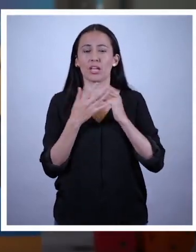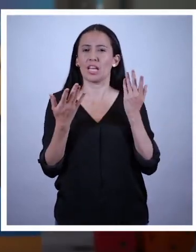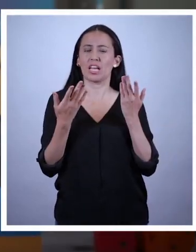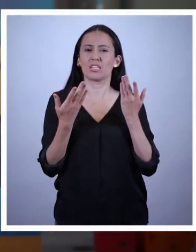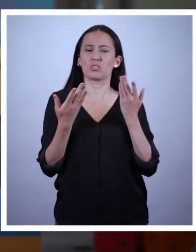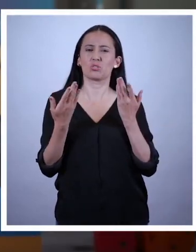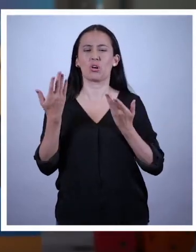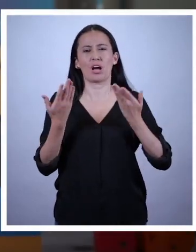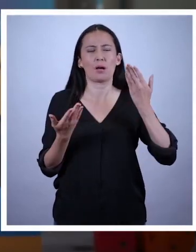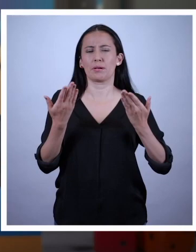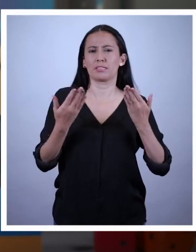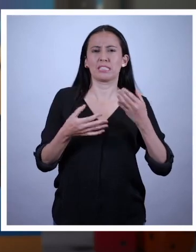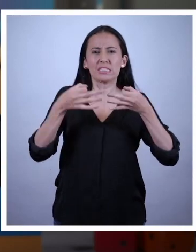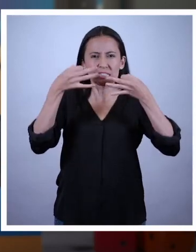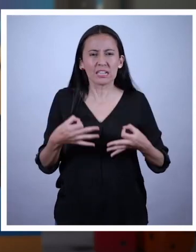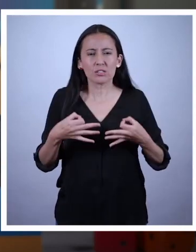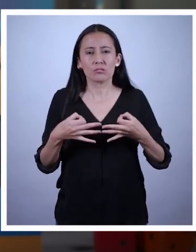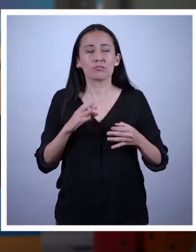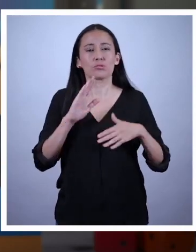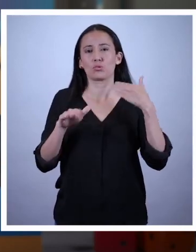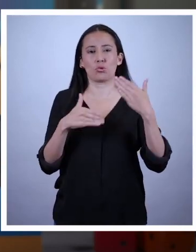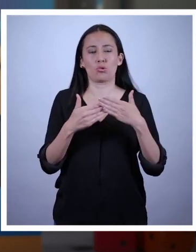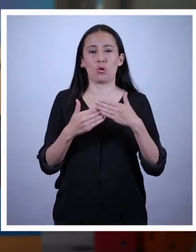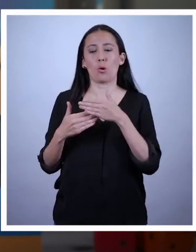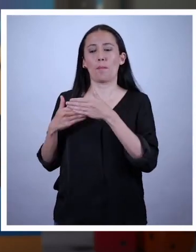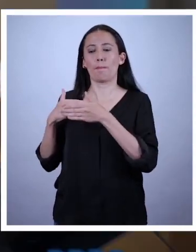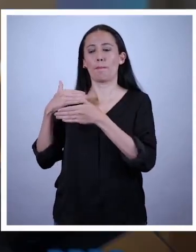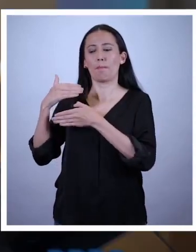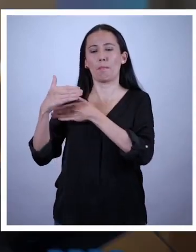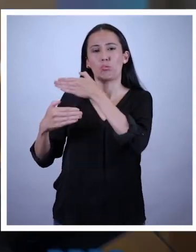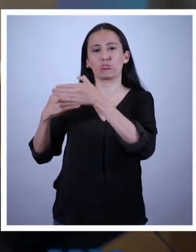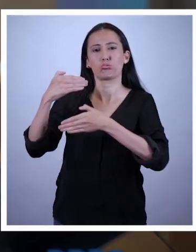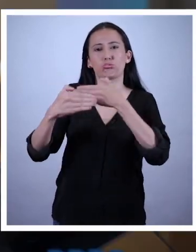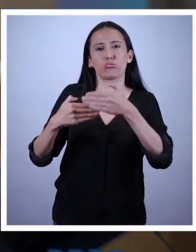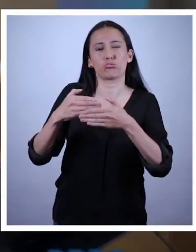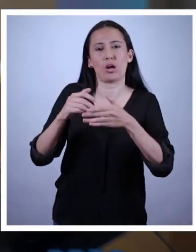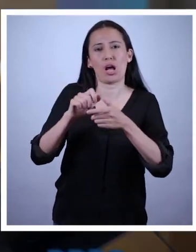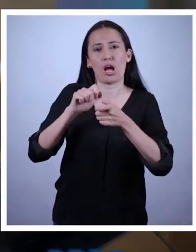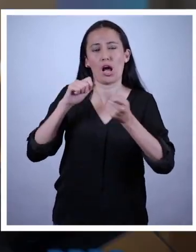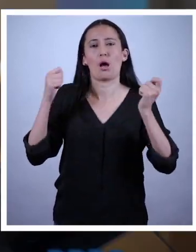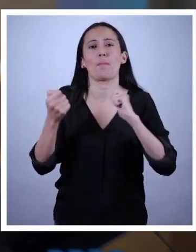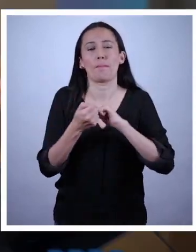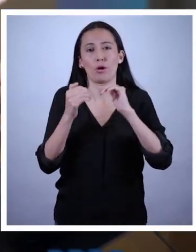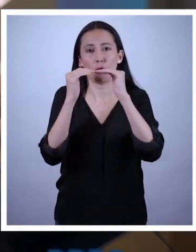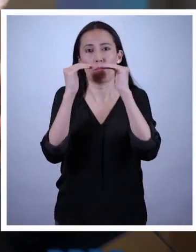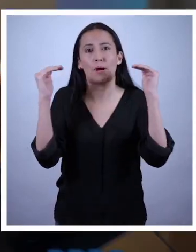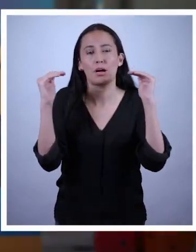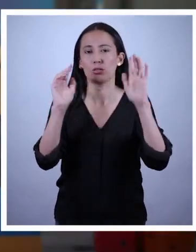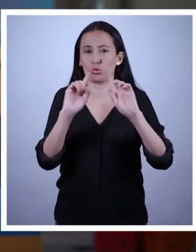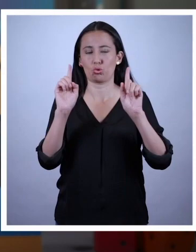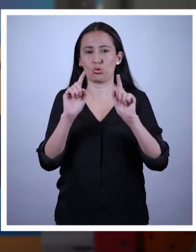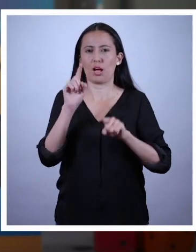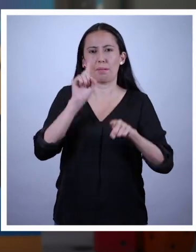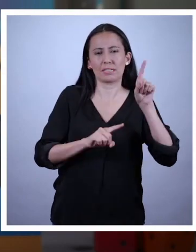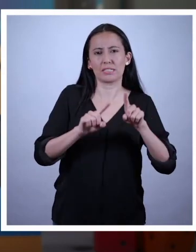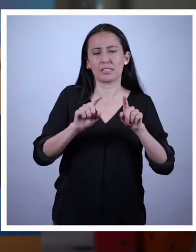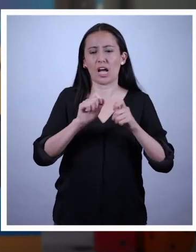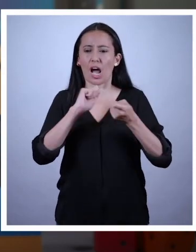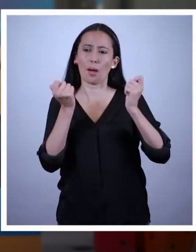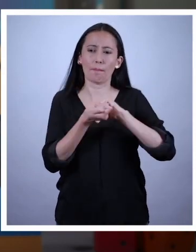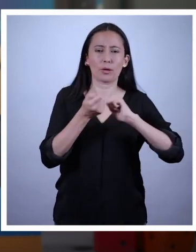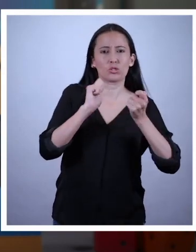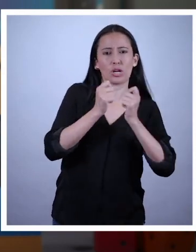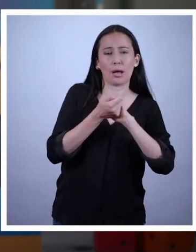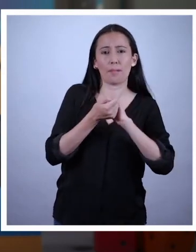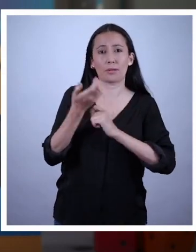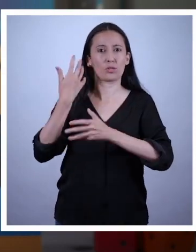con esta figura. Y esto no es muy preciso. La evolución no es un proceso lineal. Aquí es donde entra mi